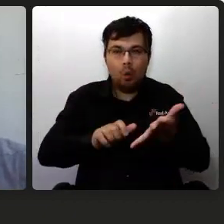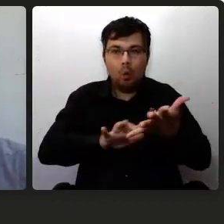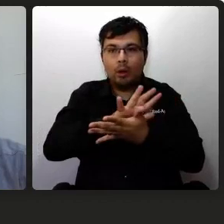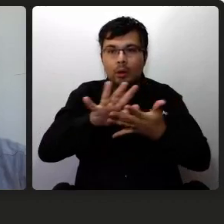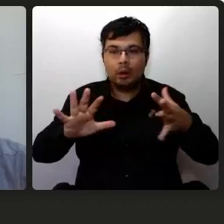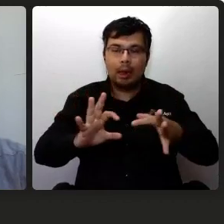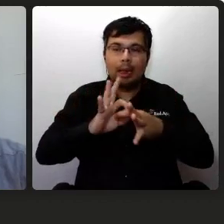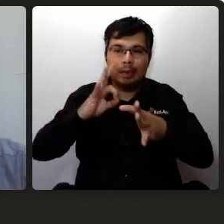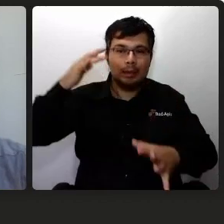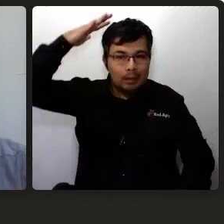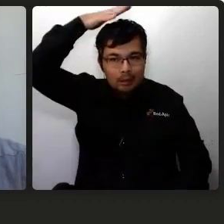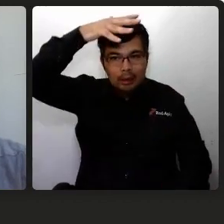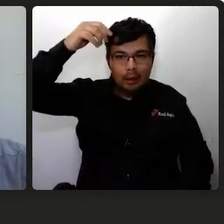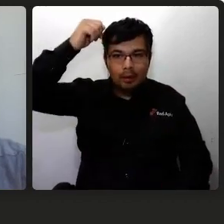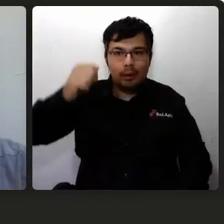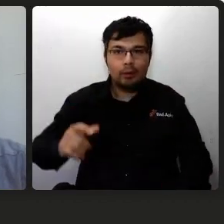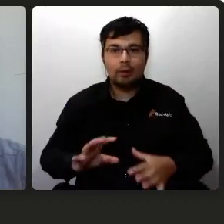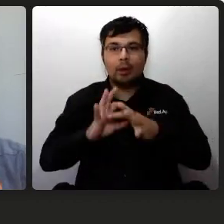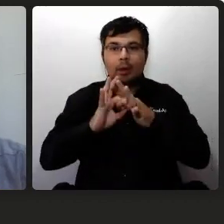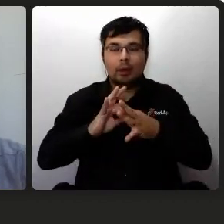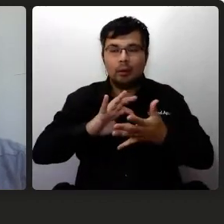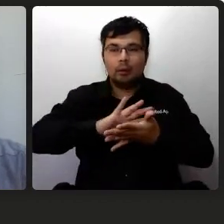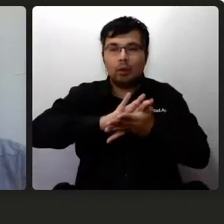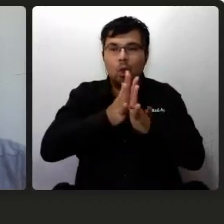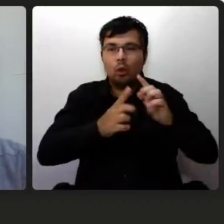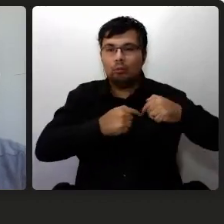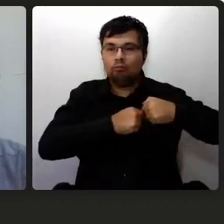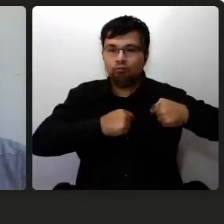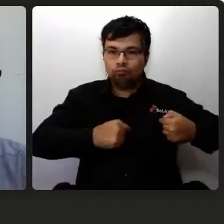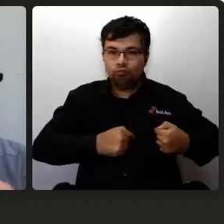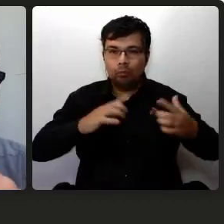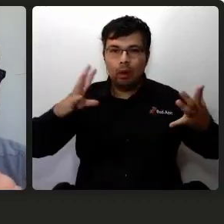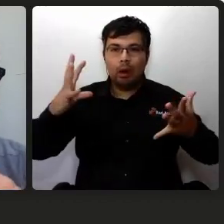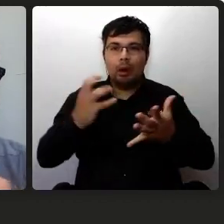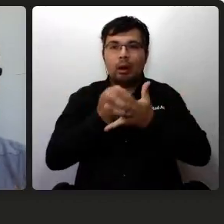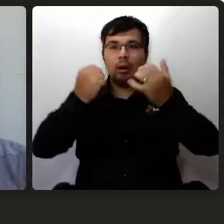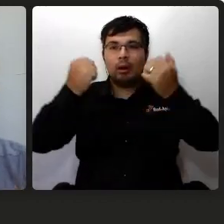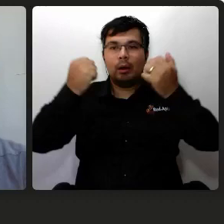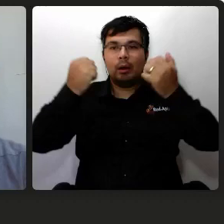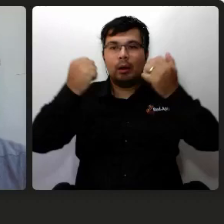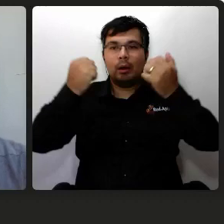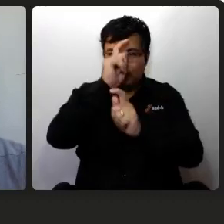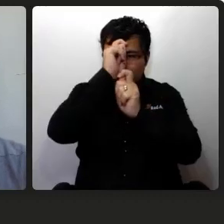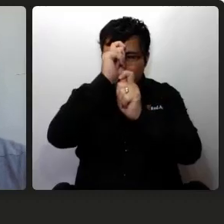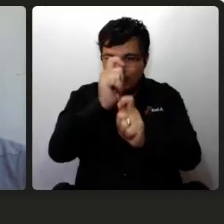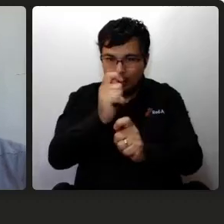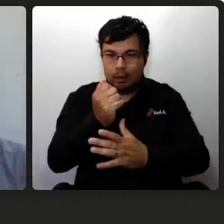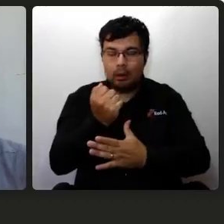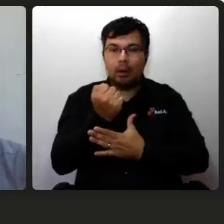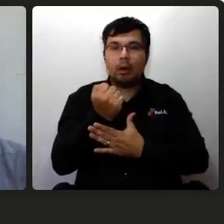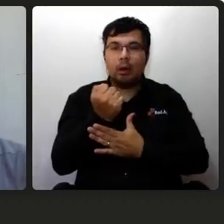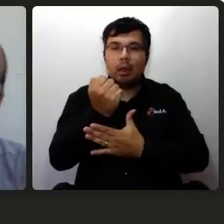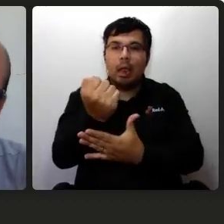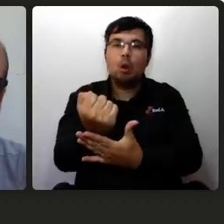Sebastián, desearte de todo corazón el éxito y siempre reconocer la hermosa labor que nos ayudas y nos permite